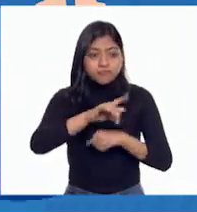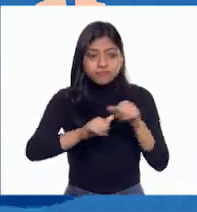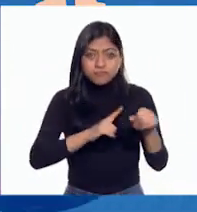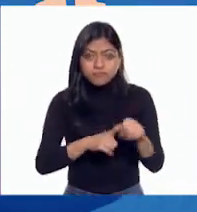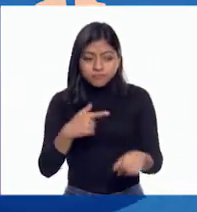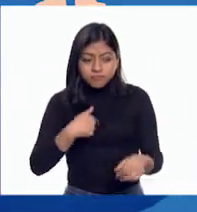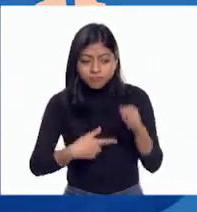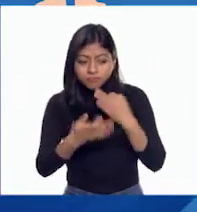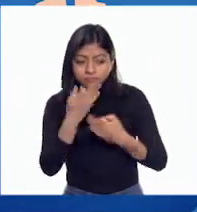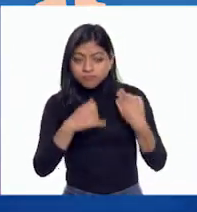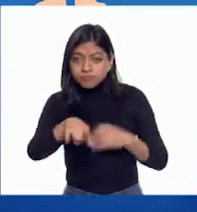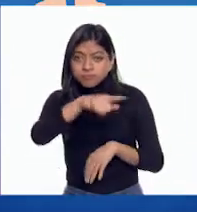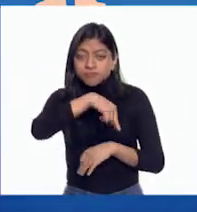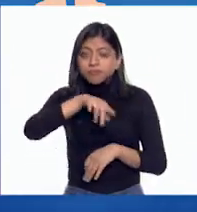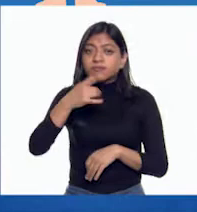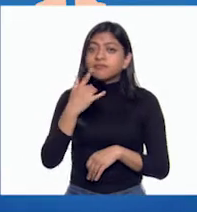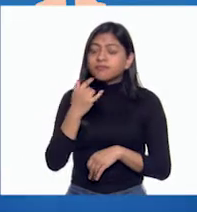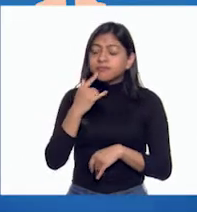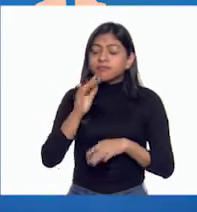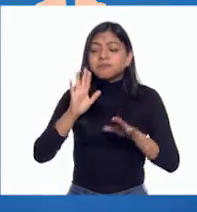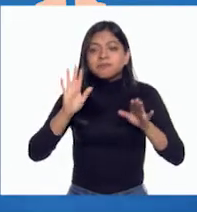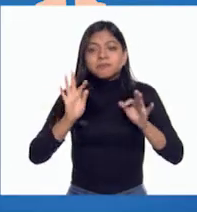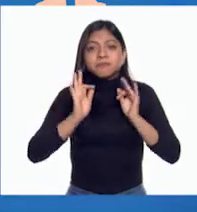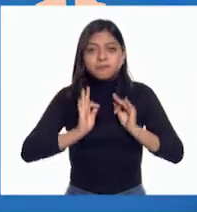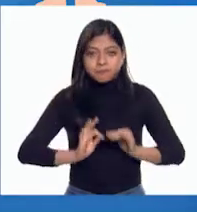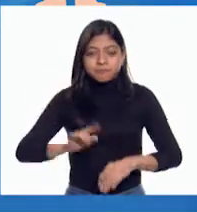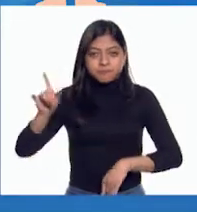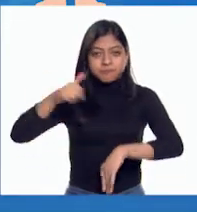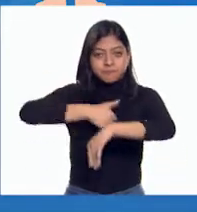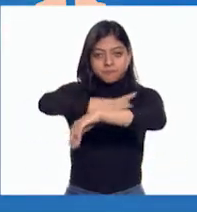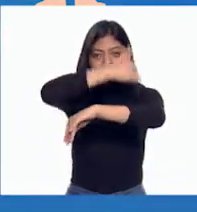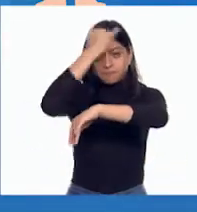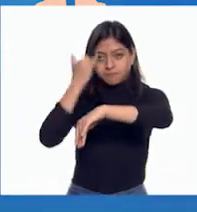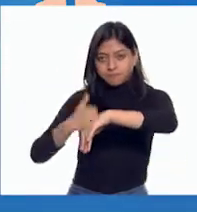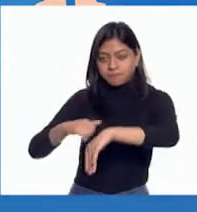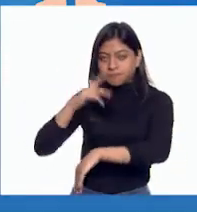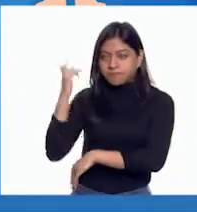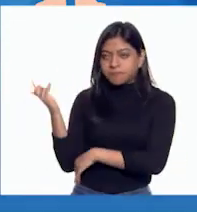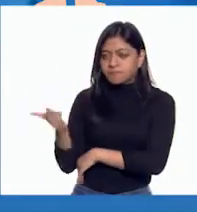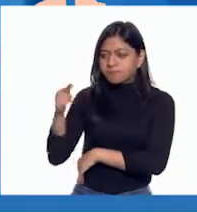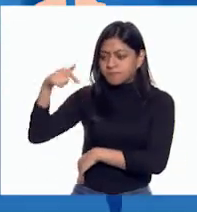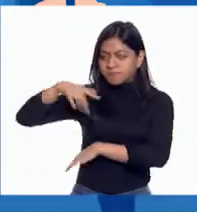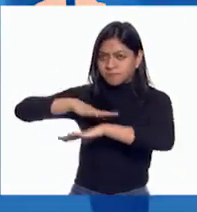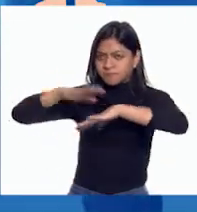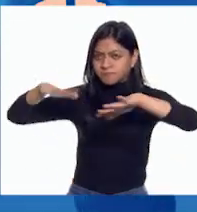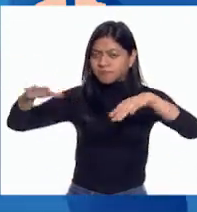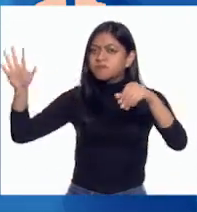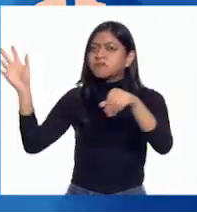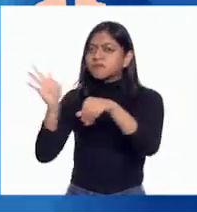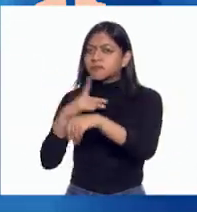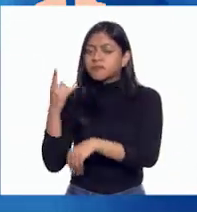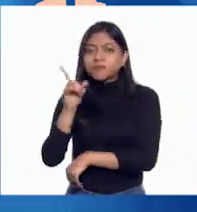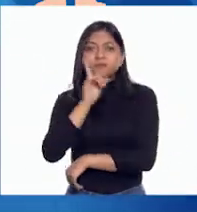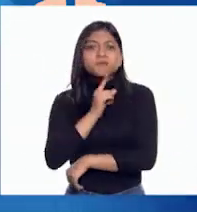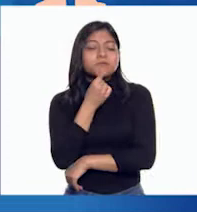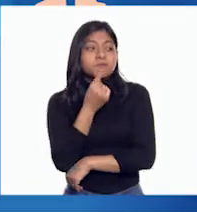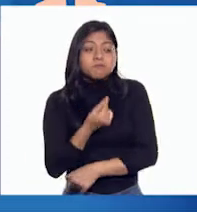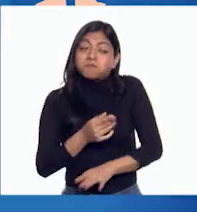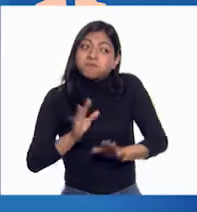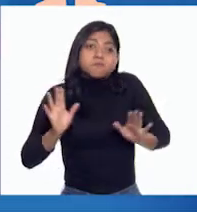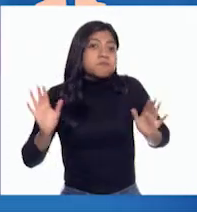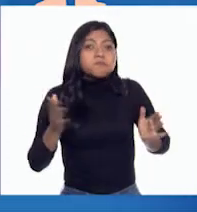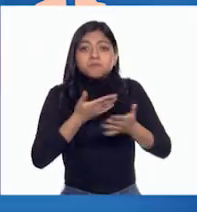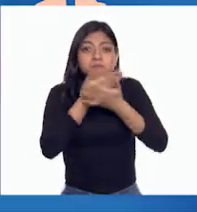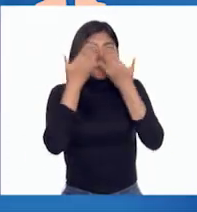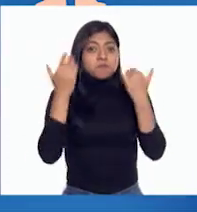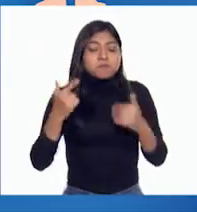amables, se tranquilizó. La ballena le preguntó, «¿Qué estás haciendo aquí?». Camila le respondió que no sabía, les